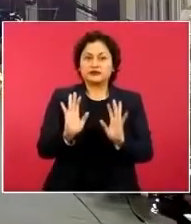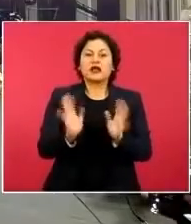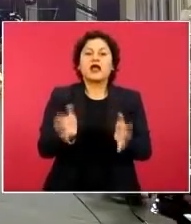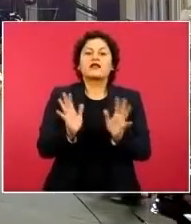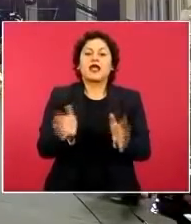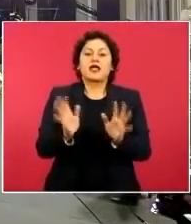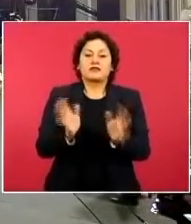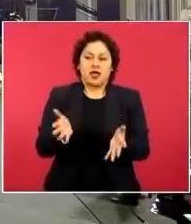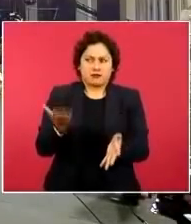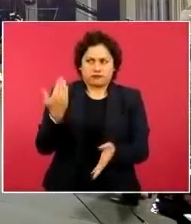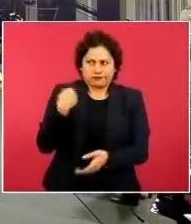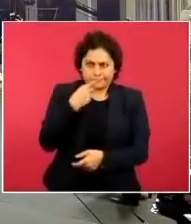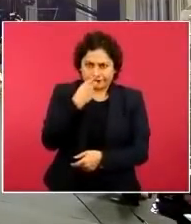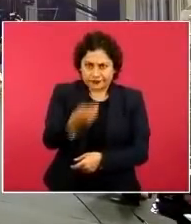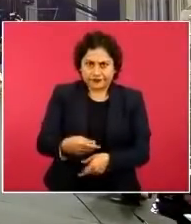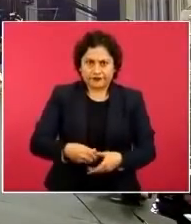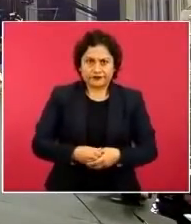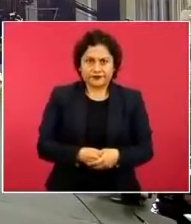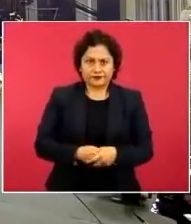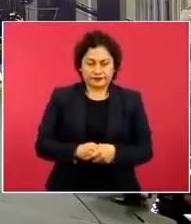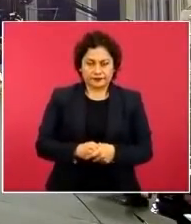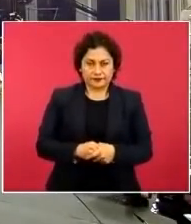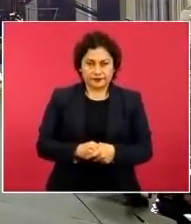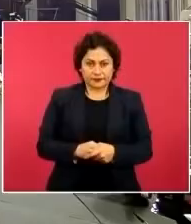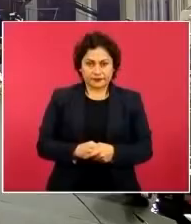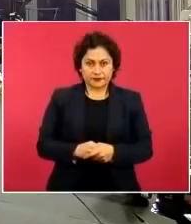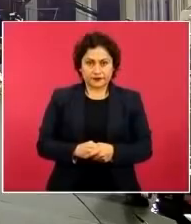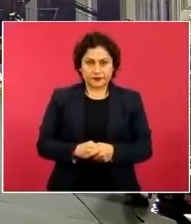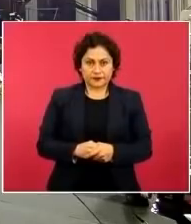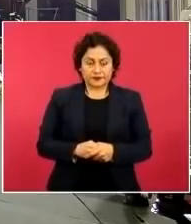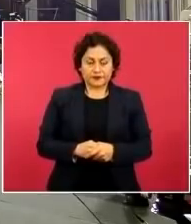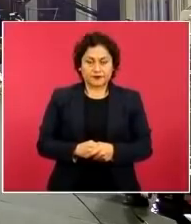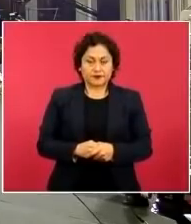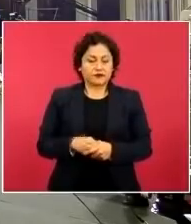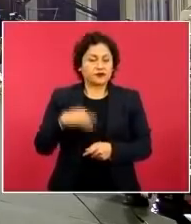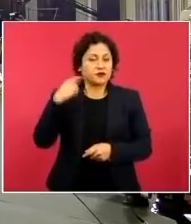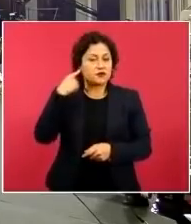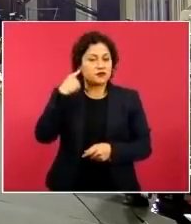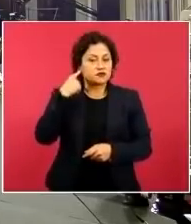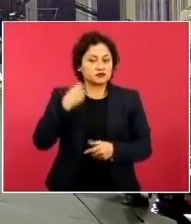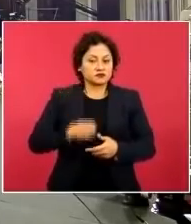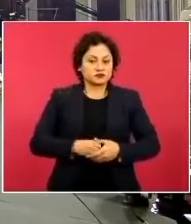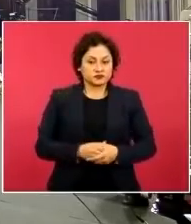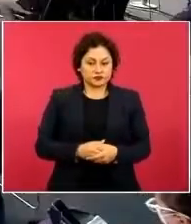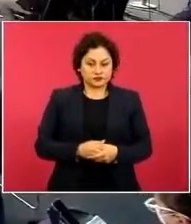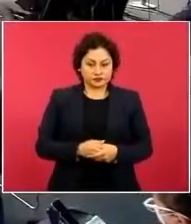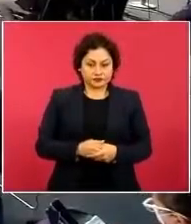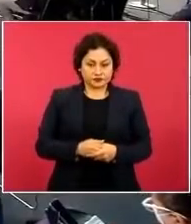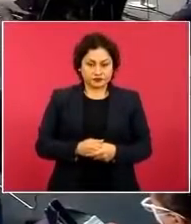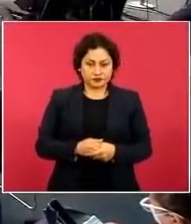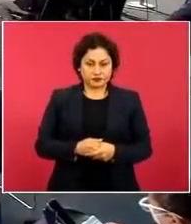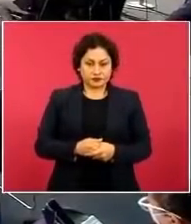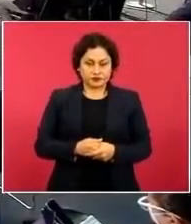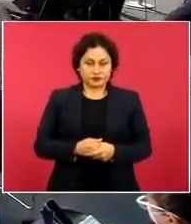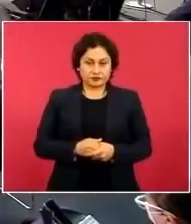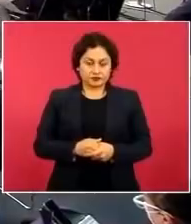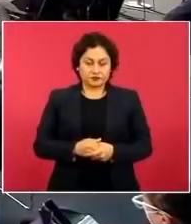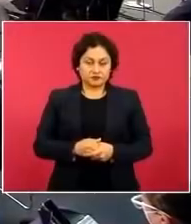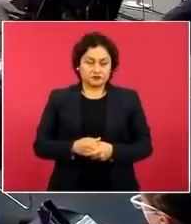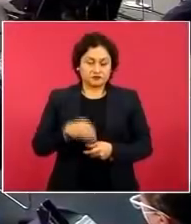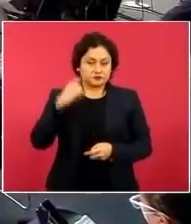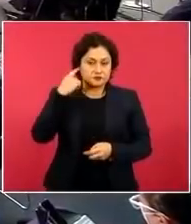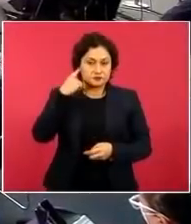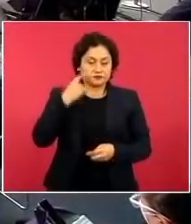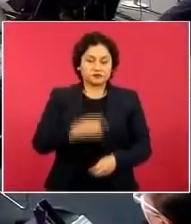secretario de Turismo, Miguel Torruco, quien muy oportuno le está dando la bienvenida a la